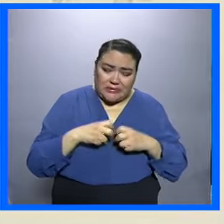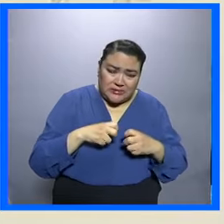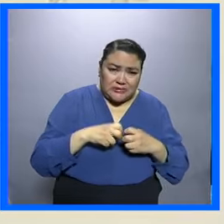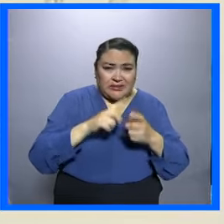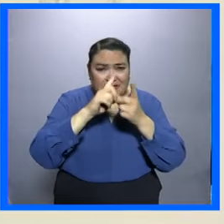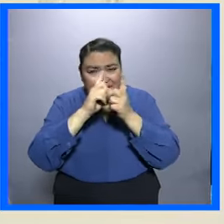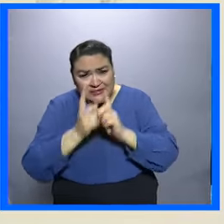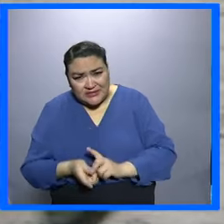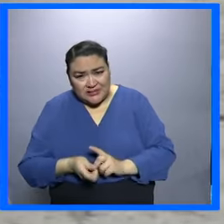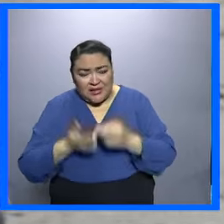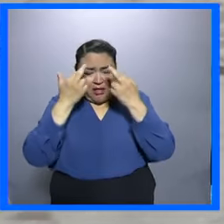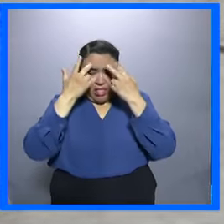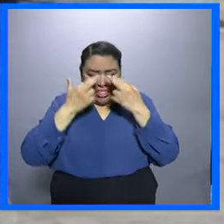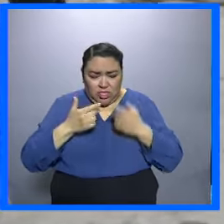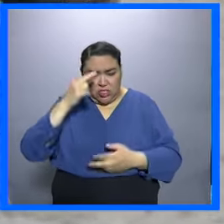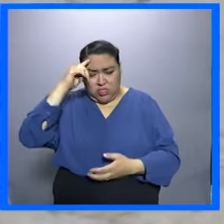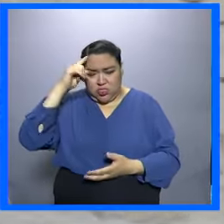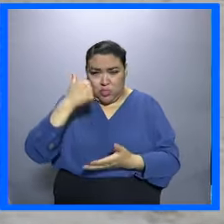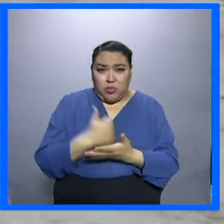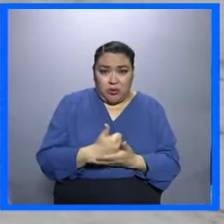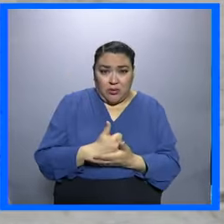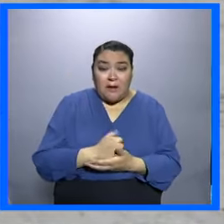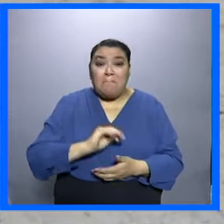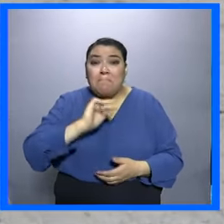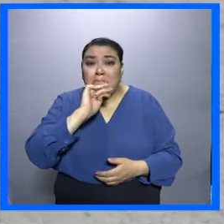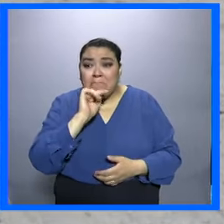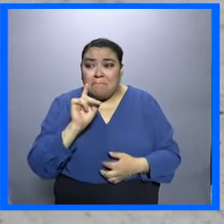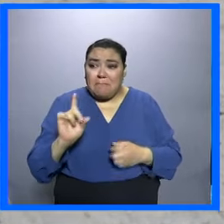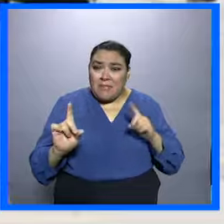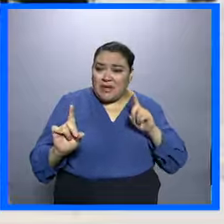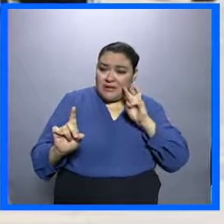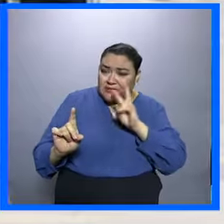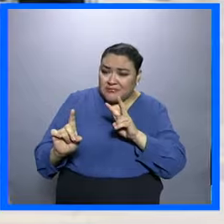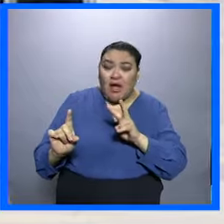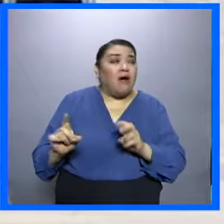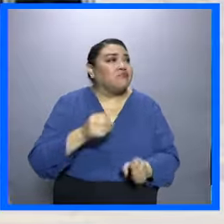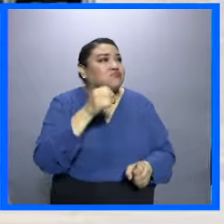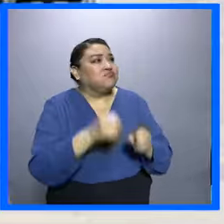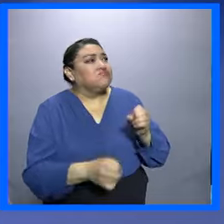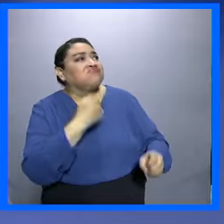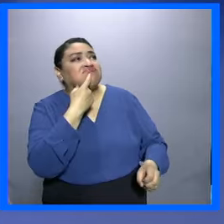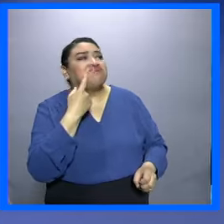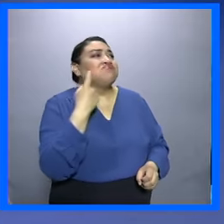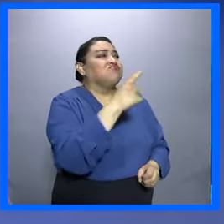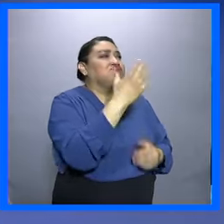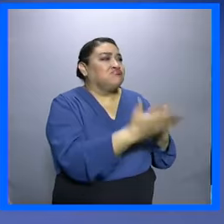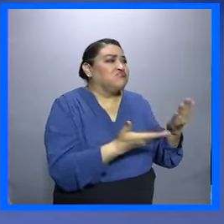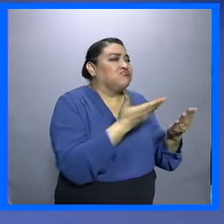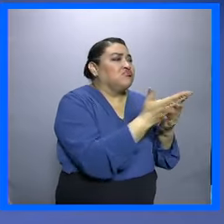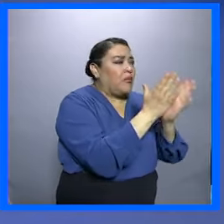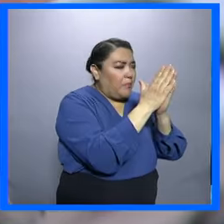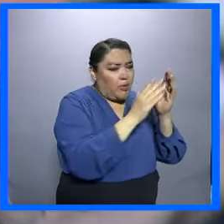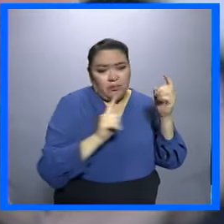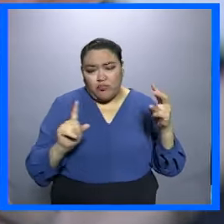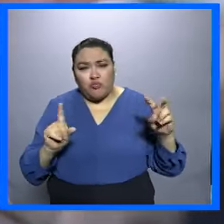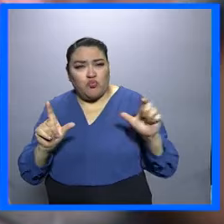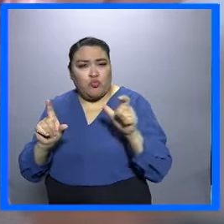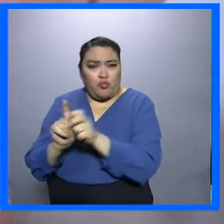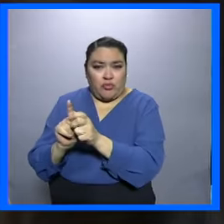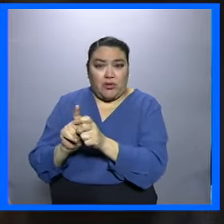depresión y estrés postraumático. La madre del menor promovió un amparo y pidió la protección urgente. Sin